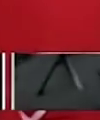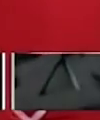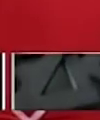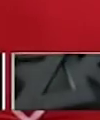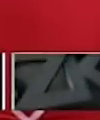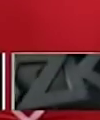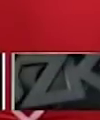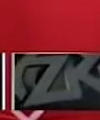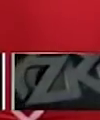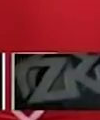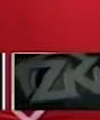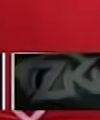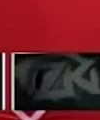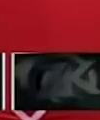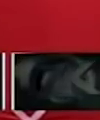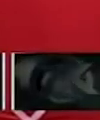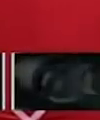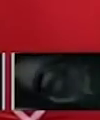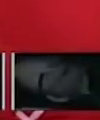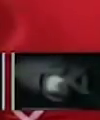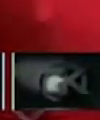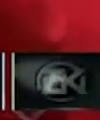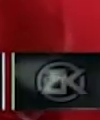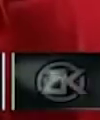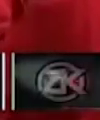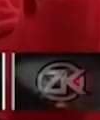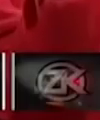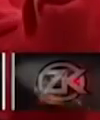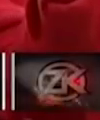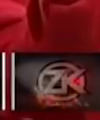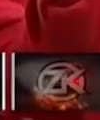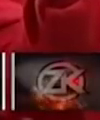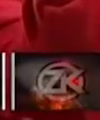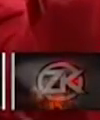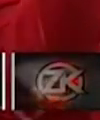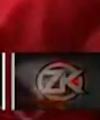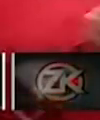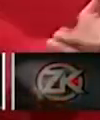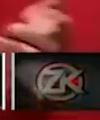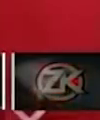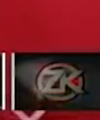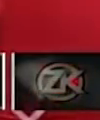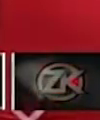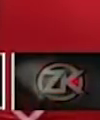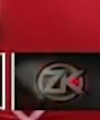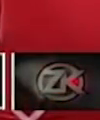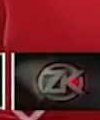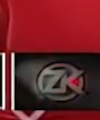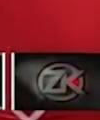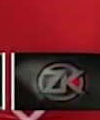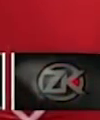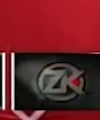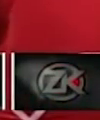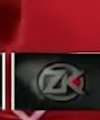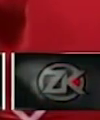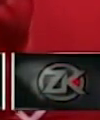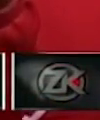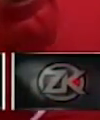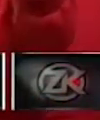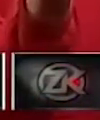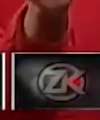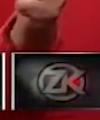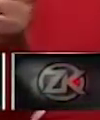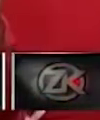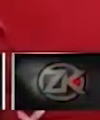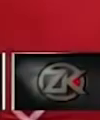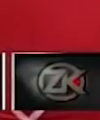¿qué dicen ellos? Bueno, vamos a buscarnos a Diosdado Cabello, vamos a buscarnos a Nicolás Maduro, los asesinamos, metemos una fuerza